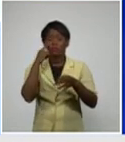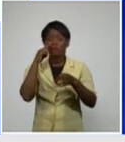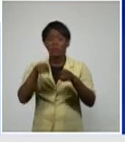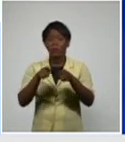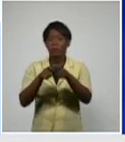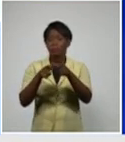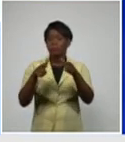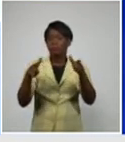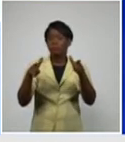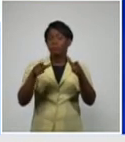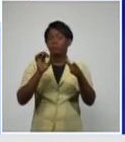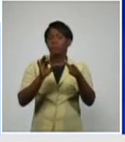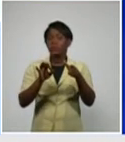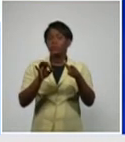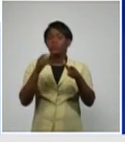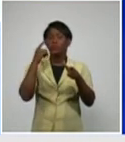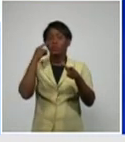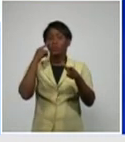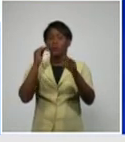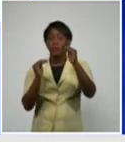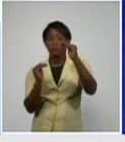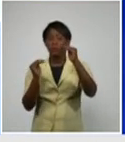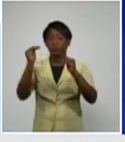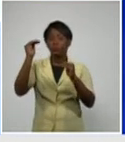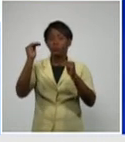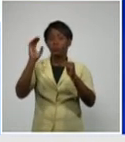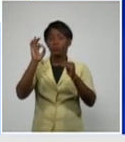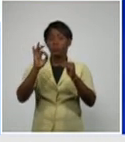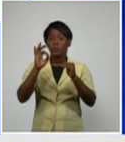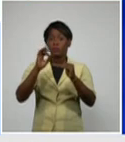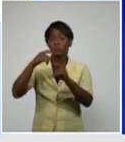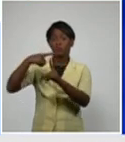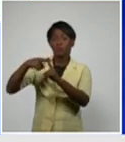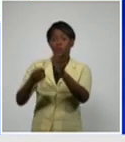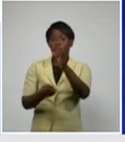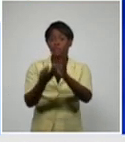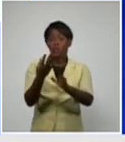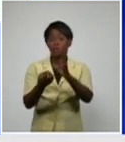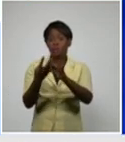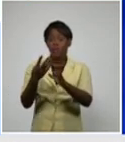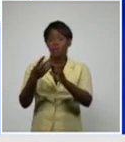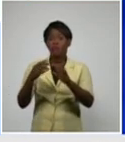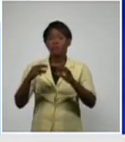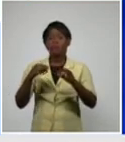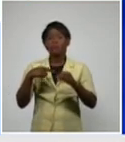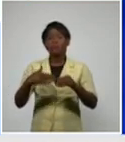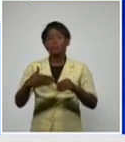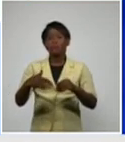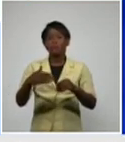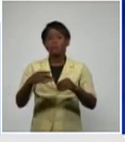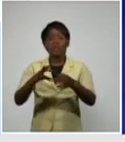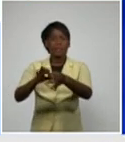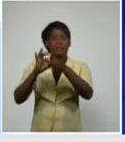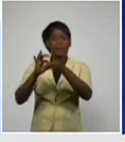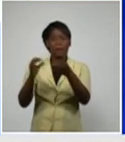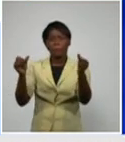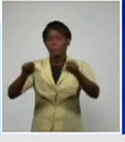medida que se incrementaron los casos activos. En los últimos días, como se puede apreciar